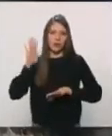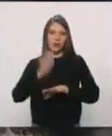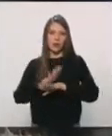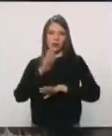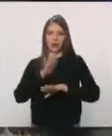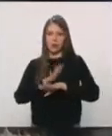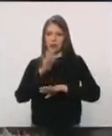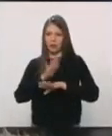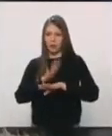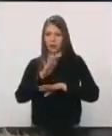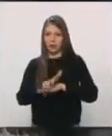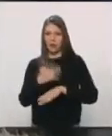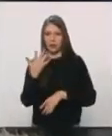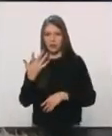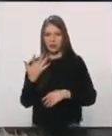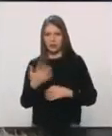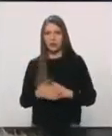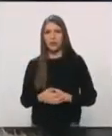5 palmadas.